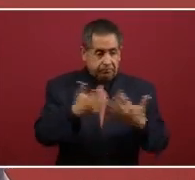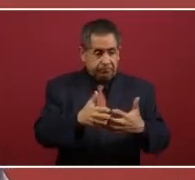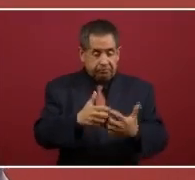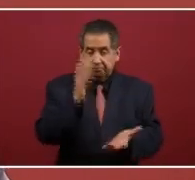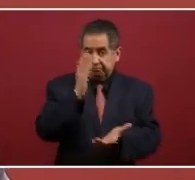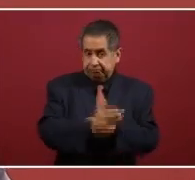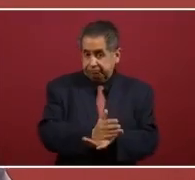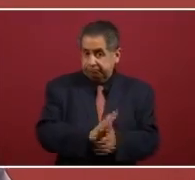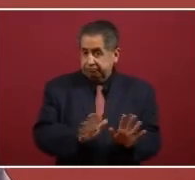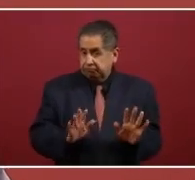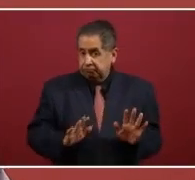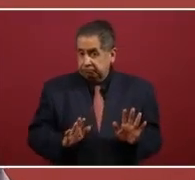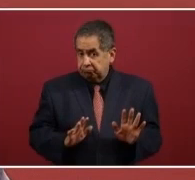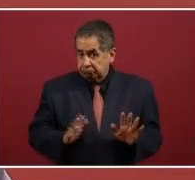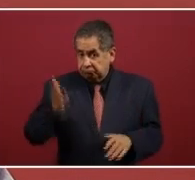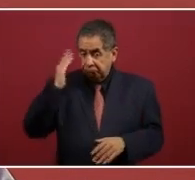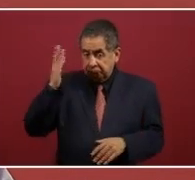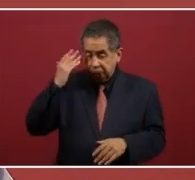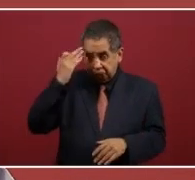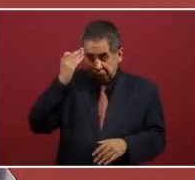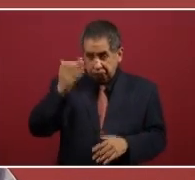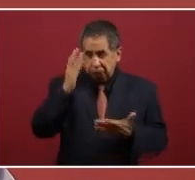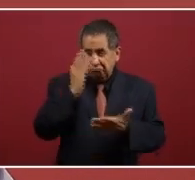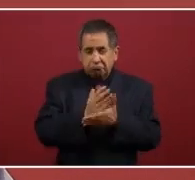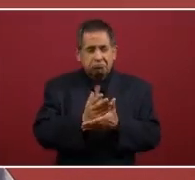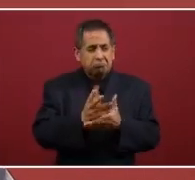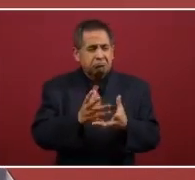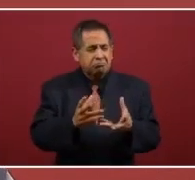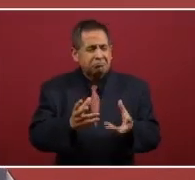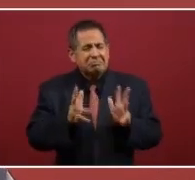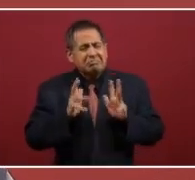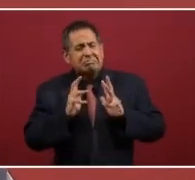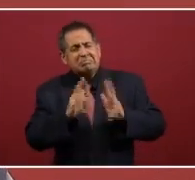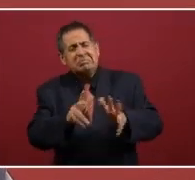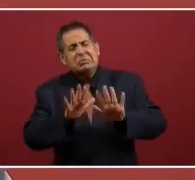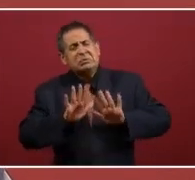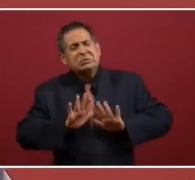planta y casi se volvió chatarra.